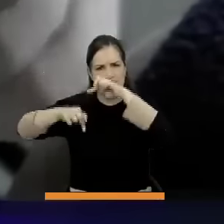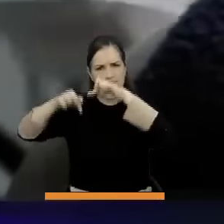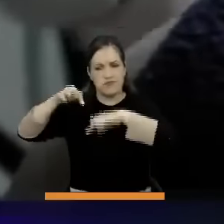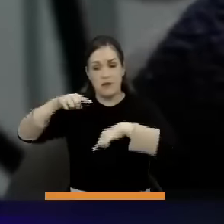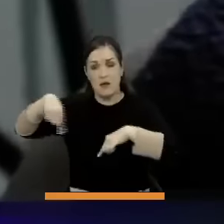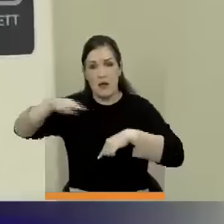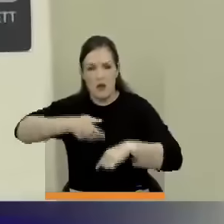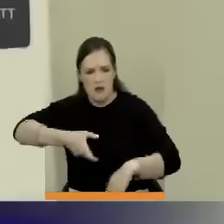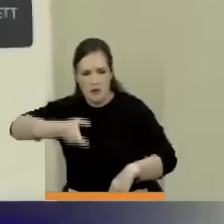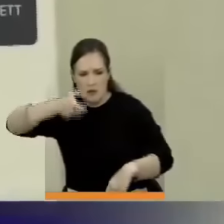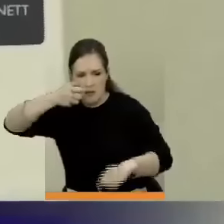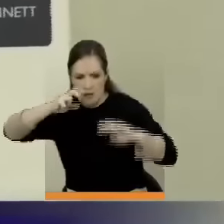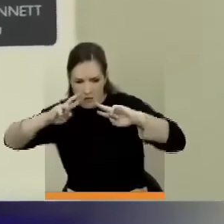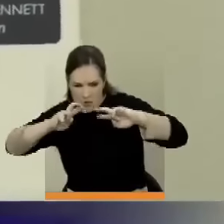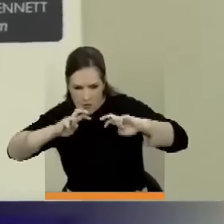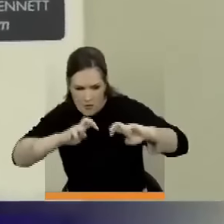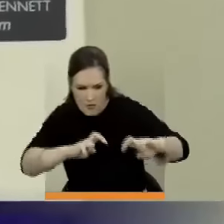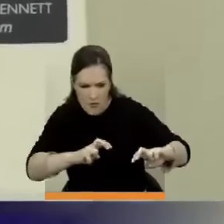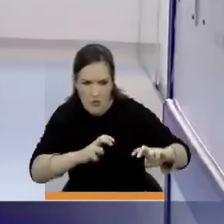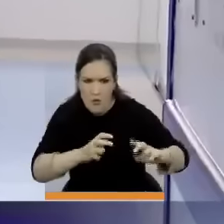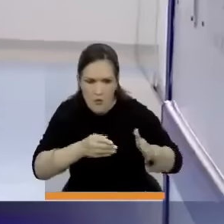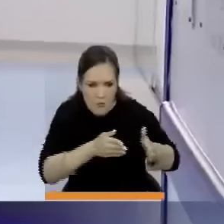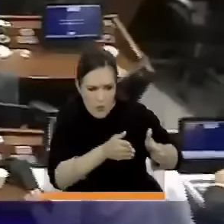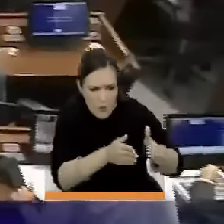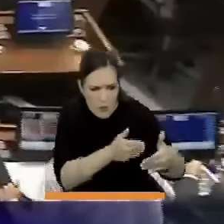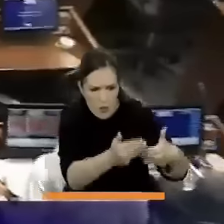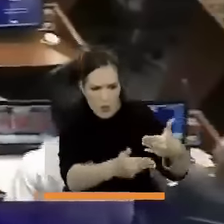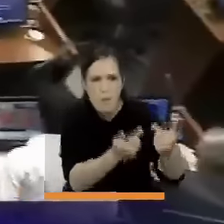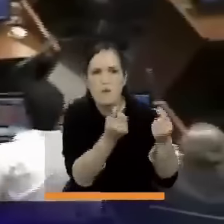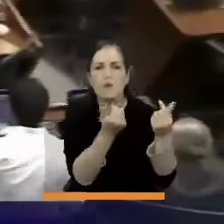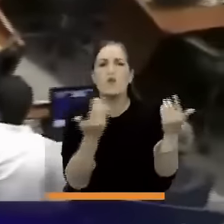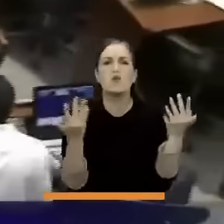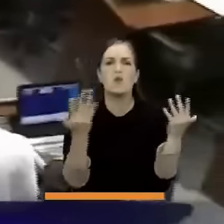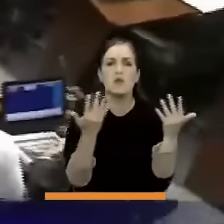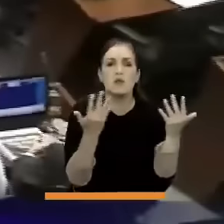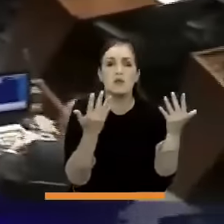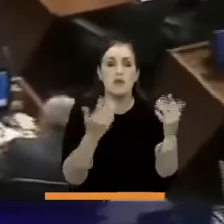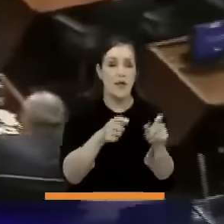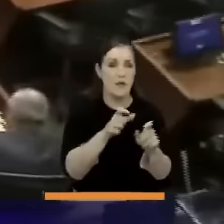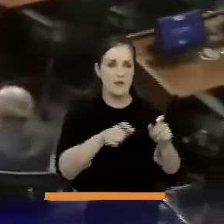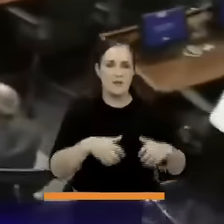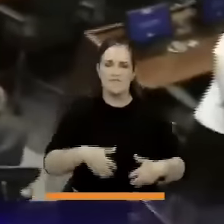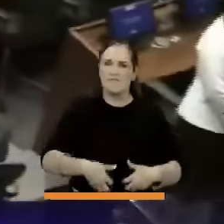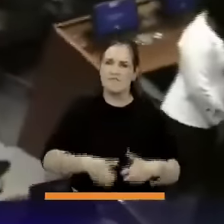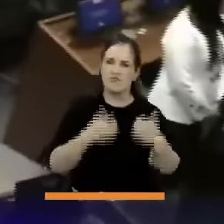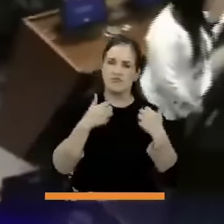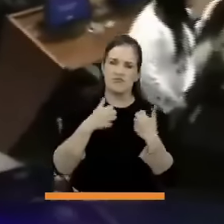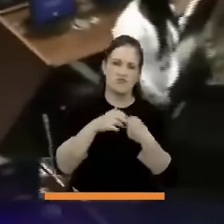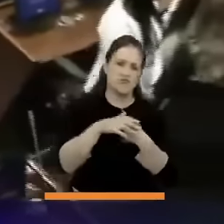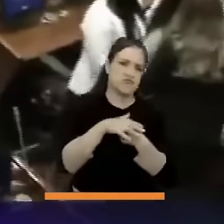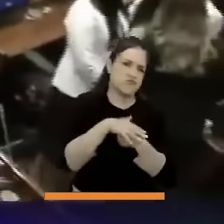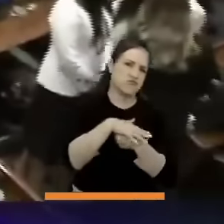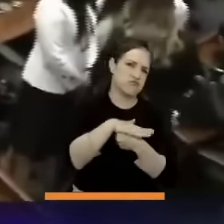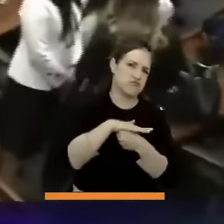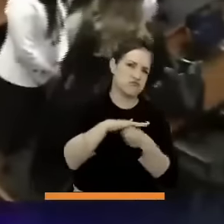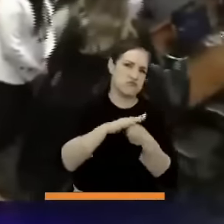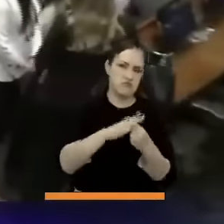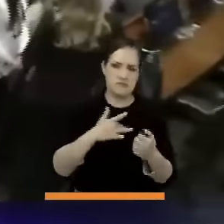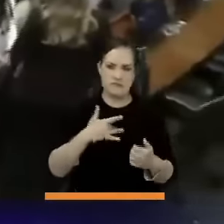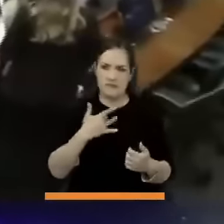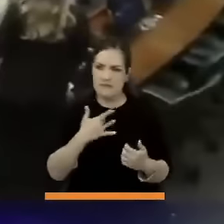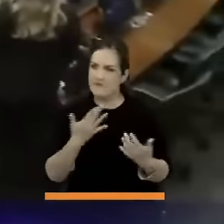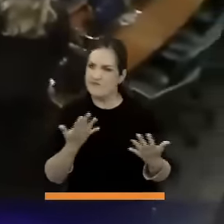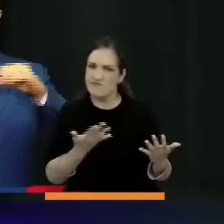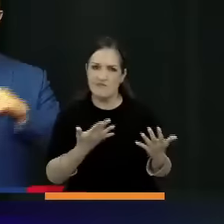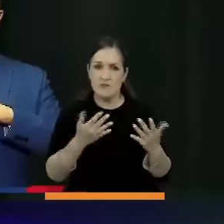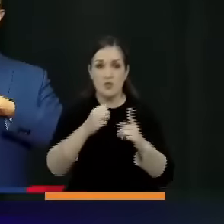de determinar el paradero de estos recursos. La indignación ha crecido en el ámbito político y social. Así